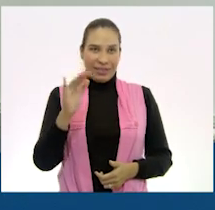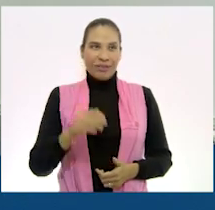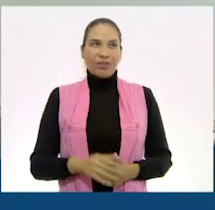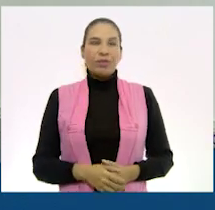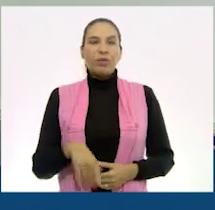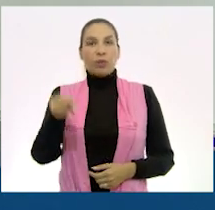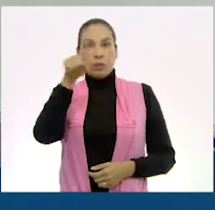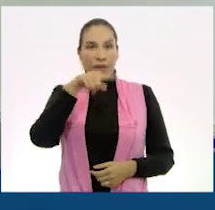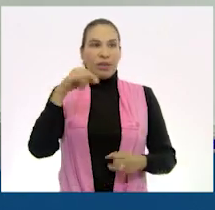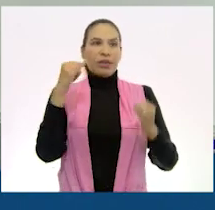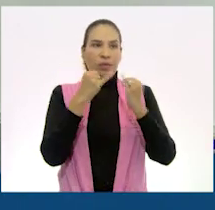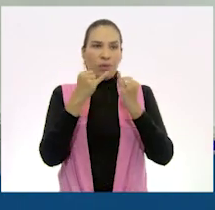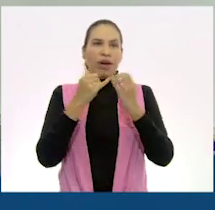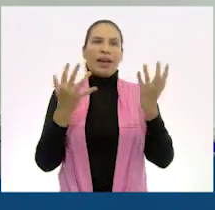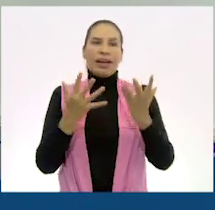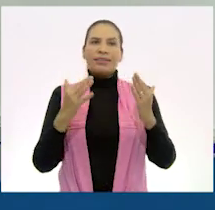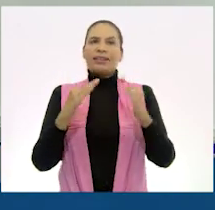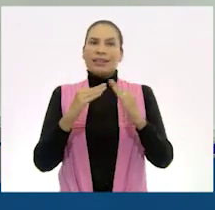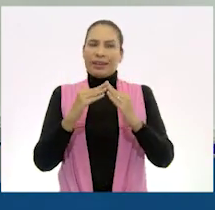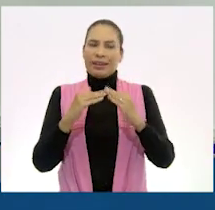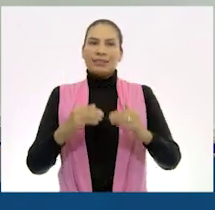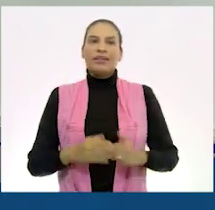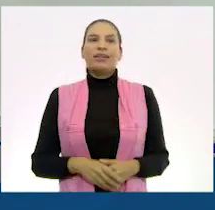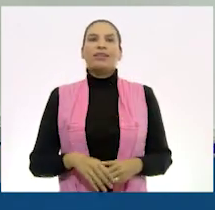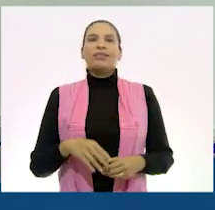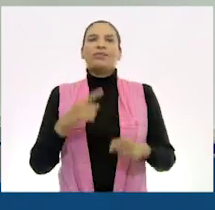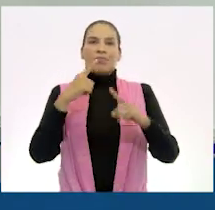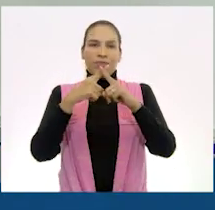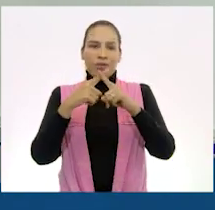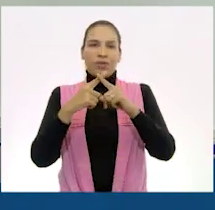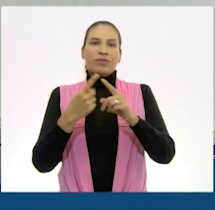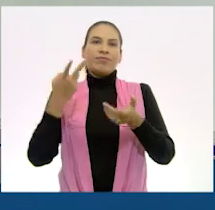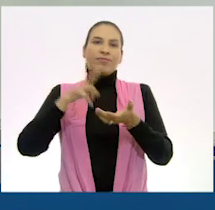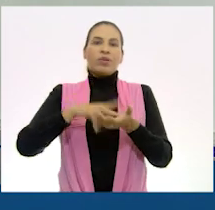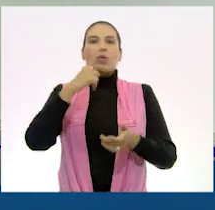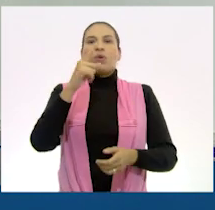1.55. Ustedes también háganlo en casita, por